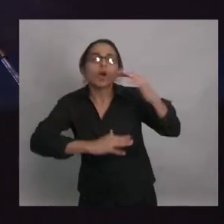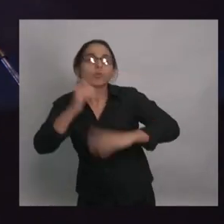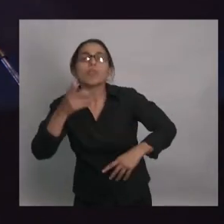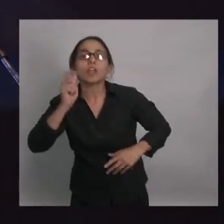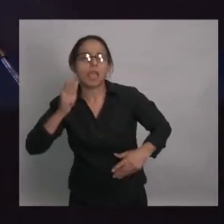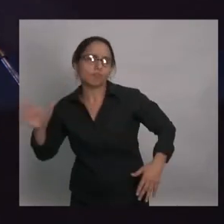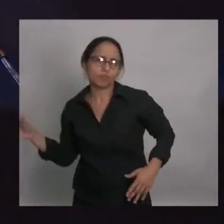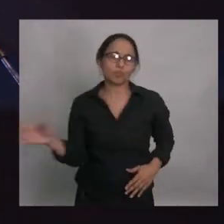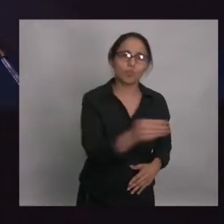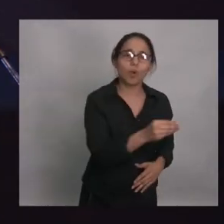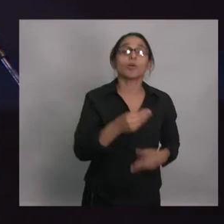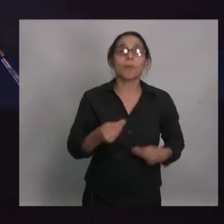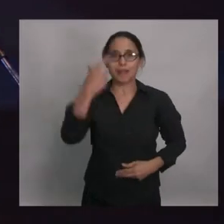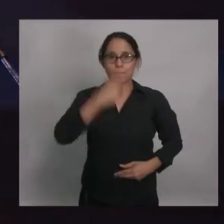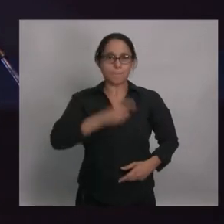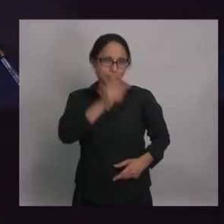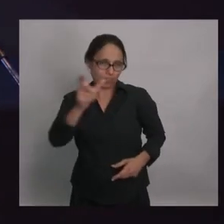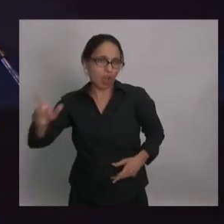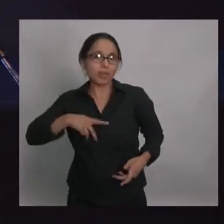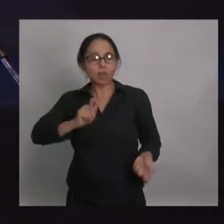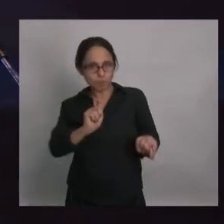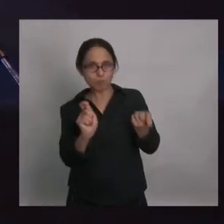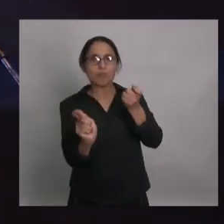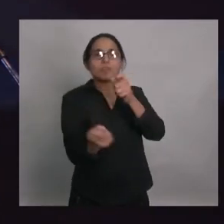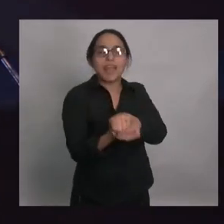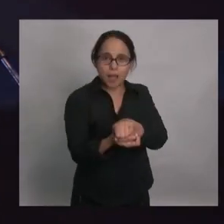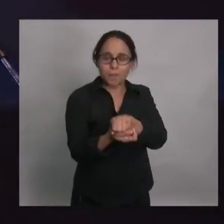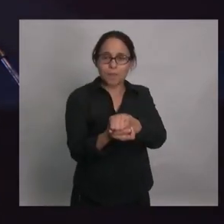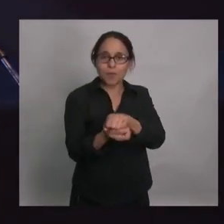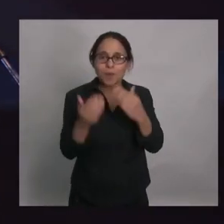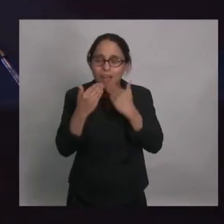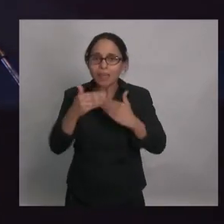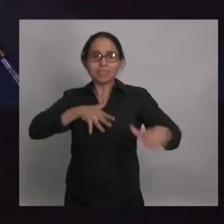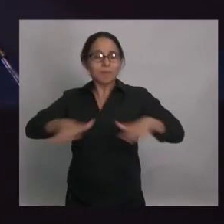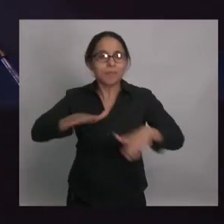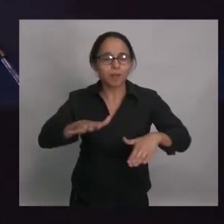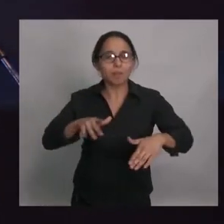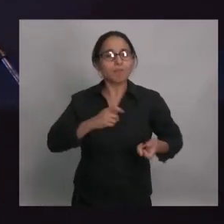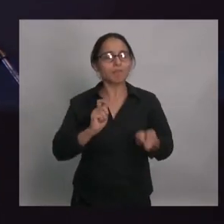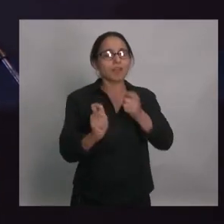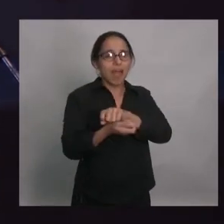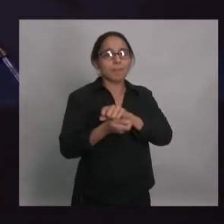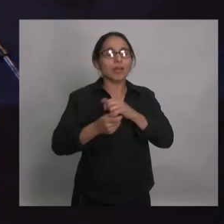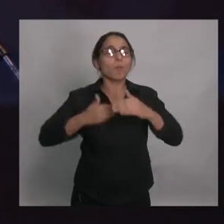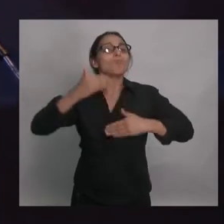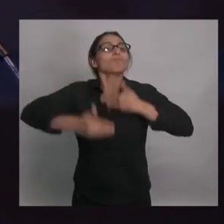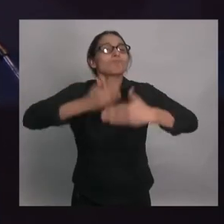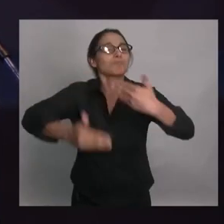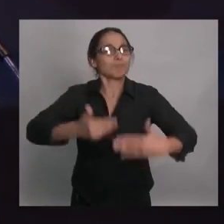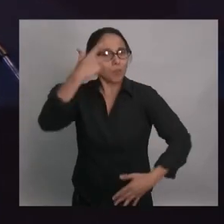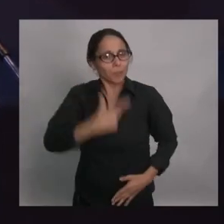la transformación de las personas a través de esa práctica su crecimiento humano muchas gracias